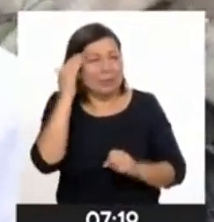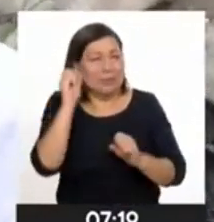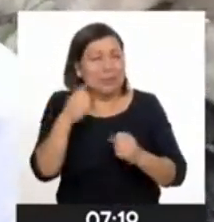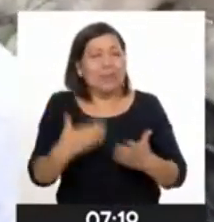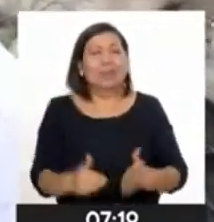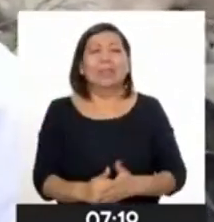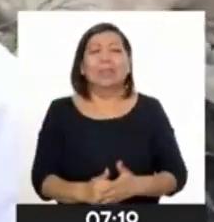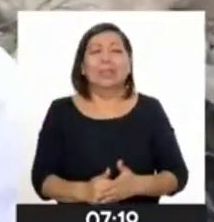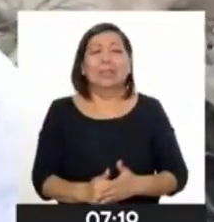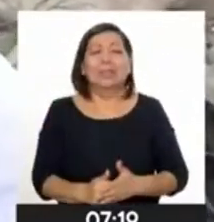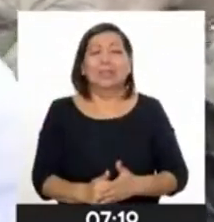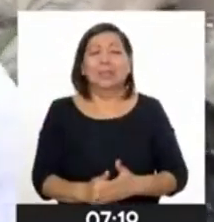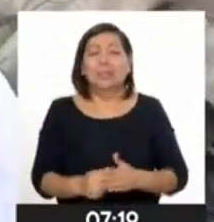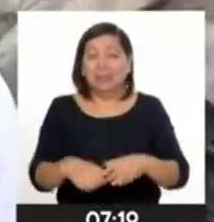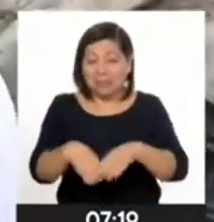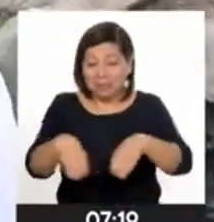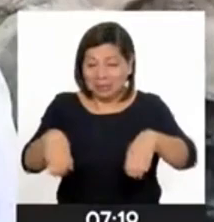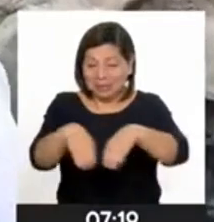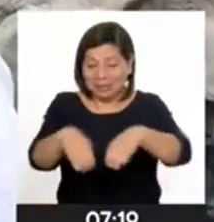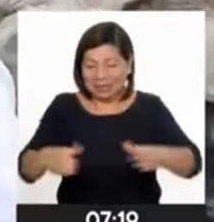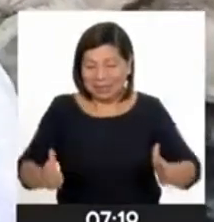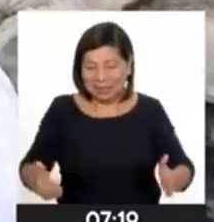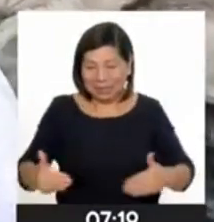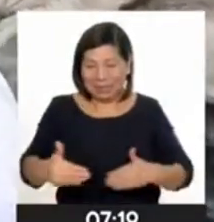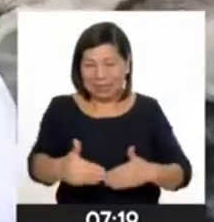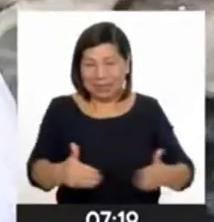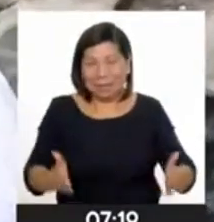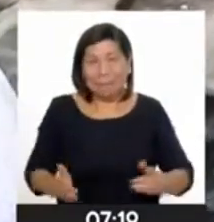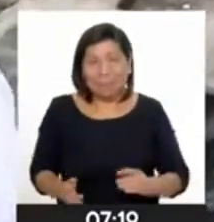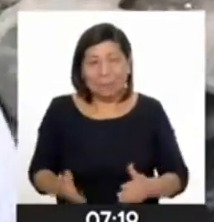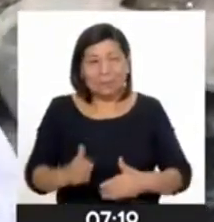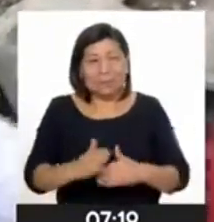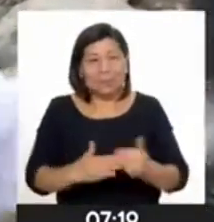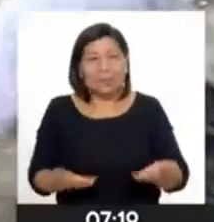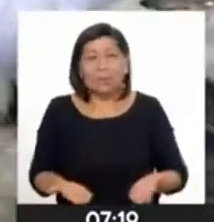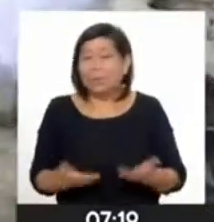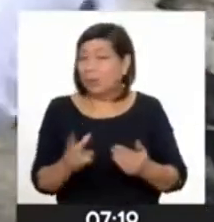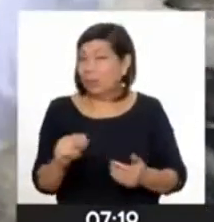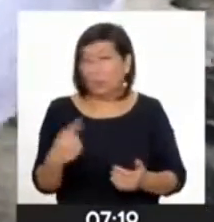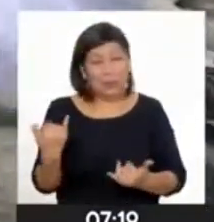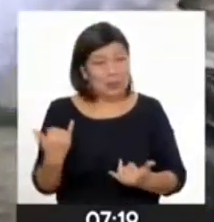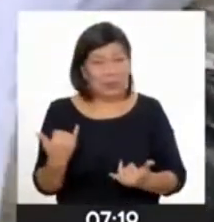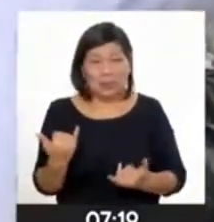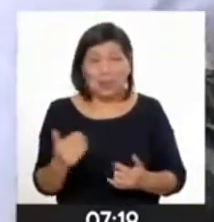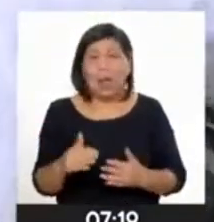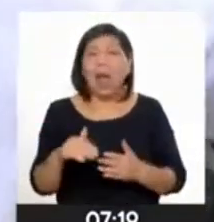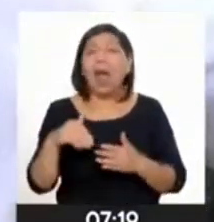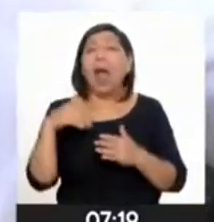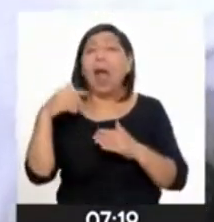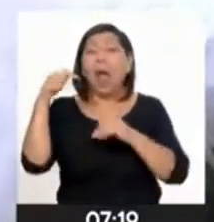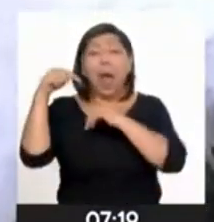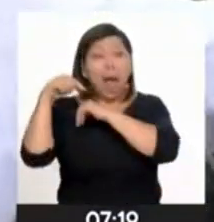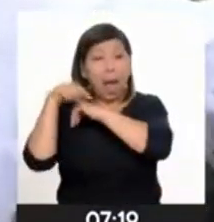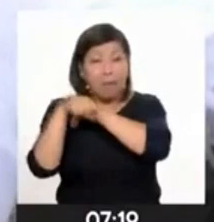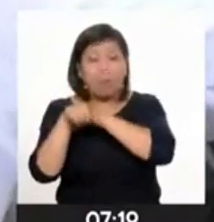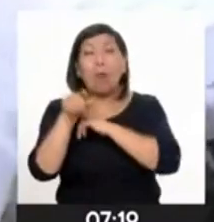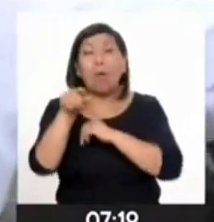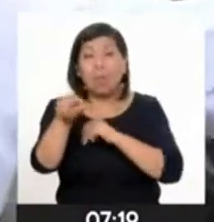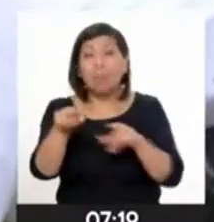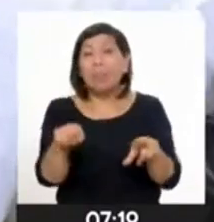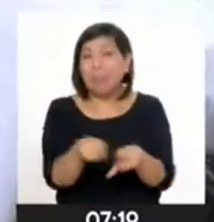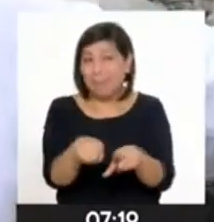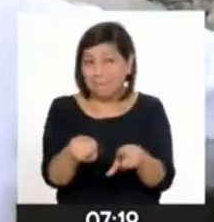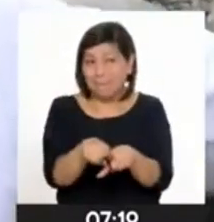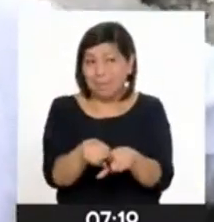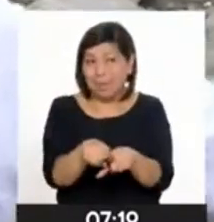hay ahí de parihuelas, como le digo. Con fiscalización estamos haciendo el trabajo, no solamente en este sector, por la parte de abajo también hay personas